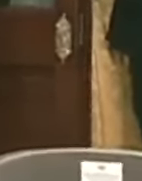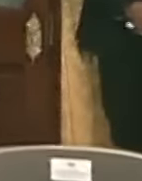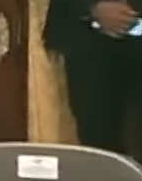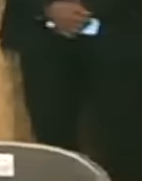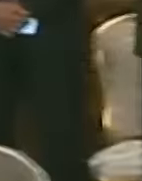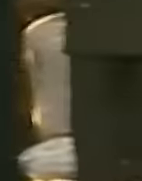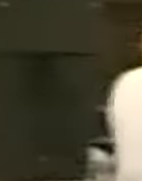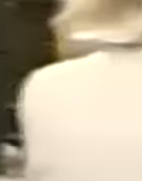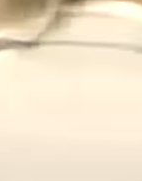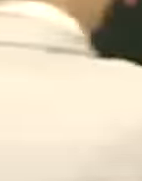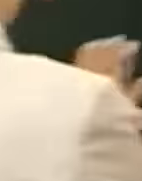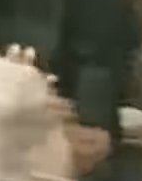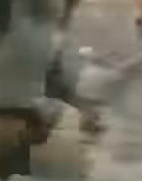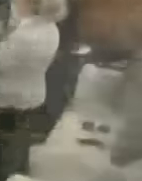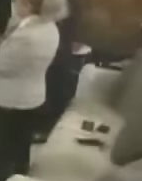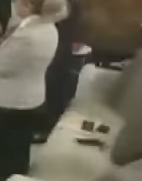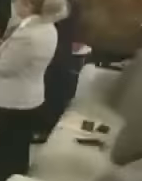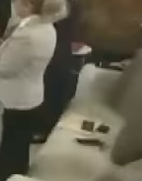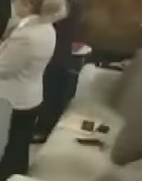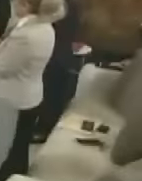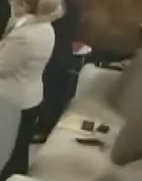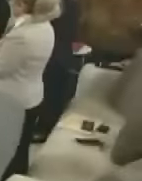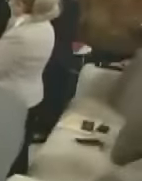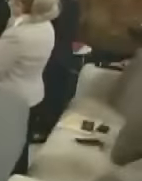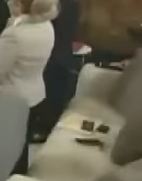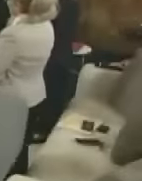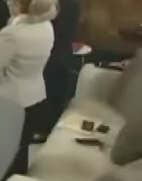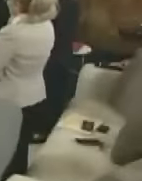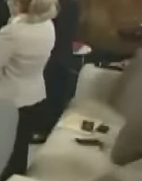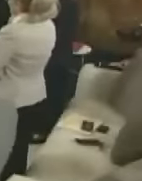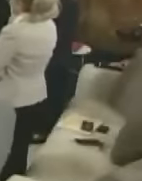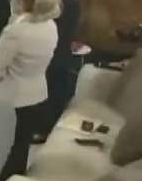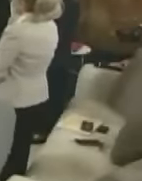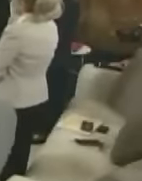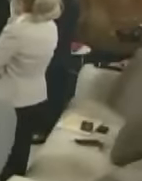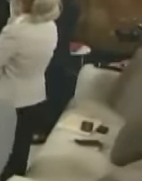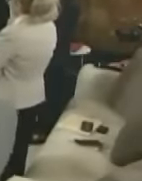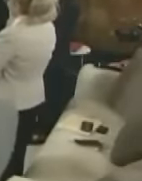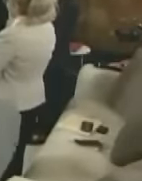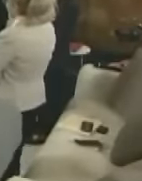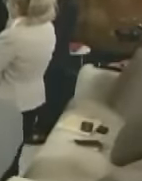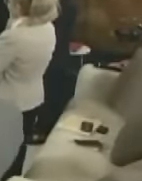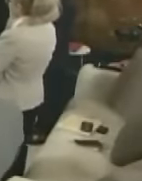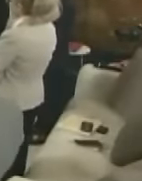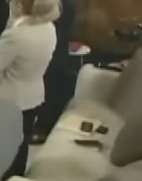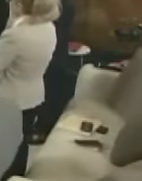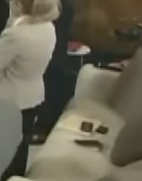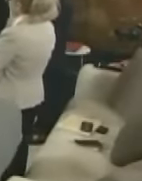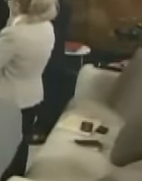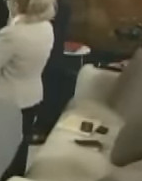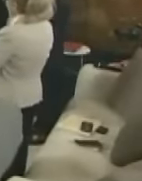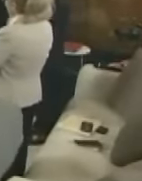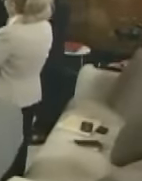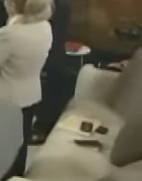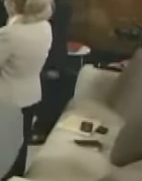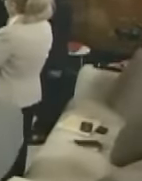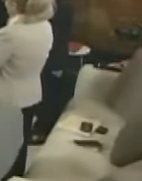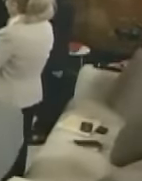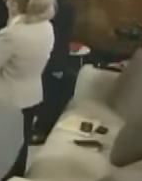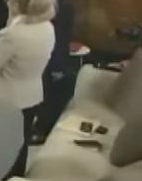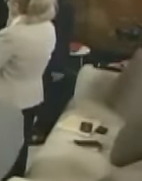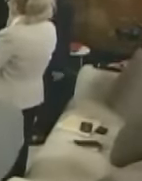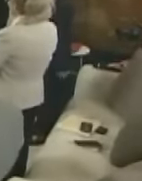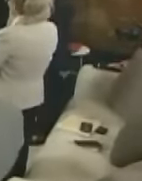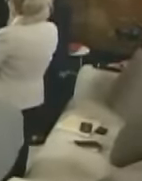Llega en este momento la ministra Diva Guzmán también para participar en este encuentro con el presidente Nicolás Maduro Moros. Allí la saluda y saluda parte